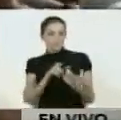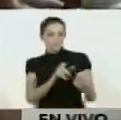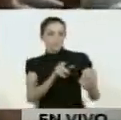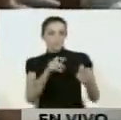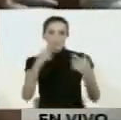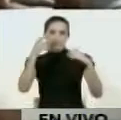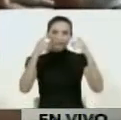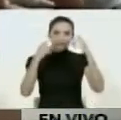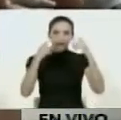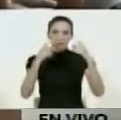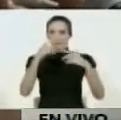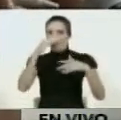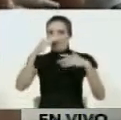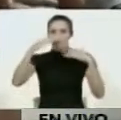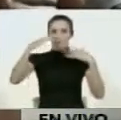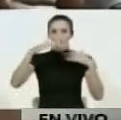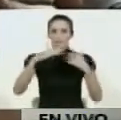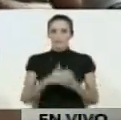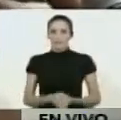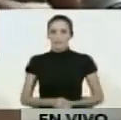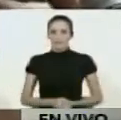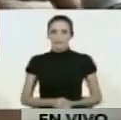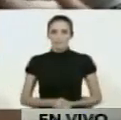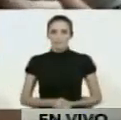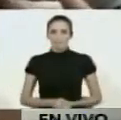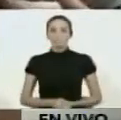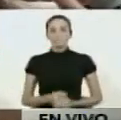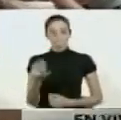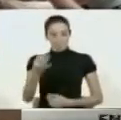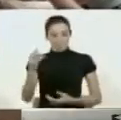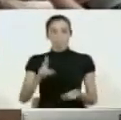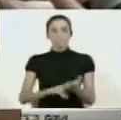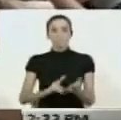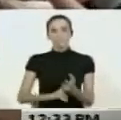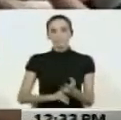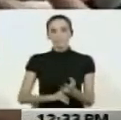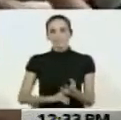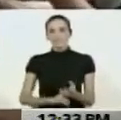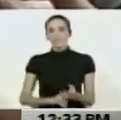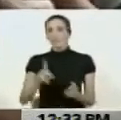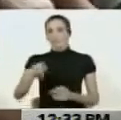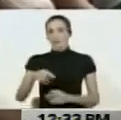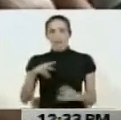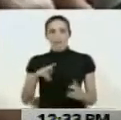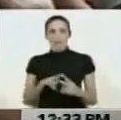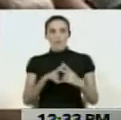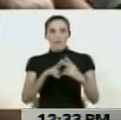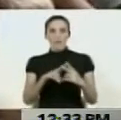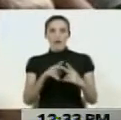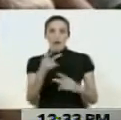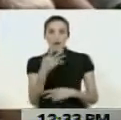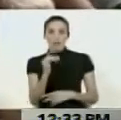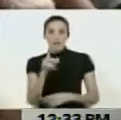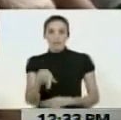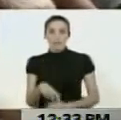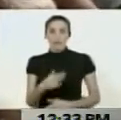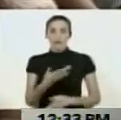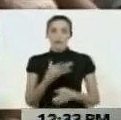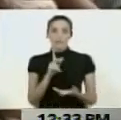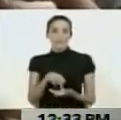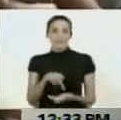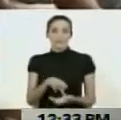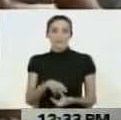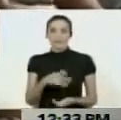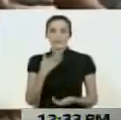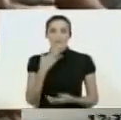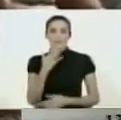de nuestro eterno comandante, y efectivamente entonces, además de este encuentro, hay también con participación